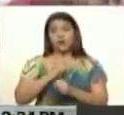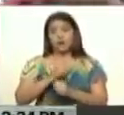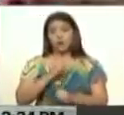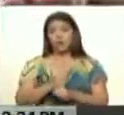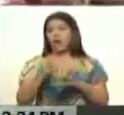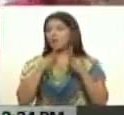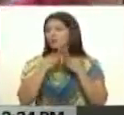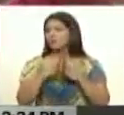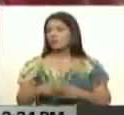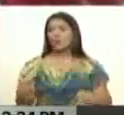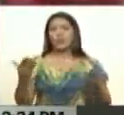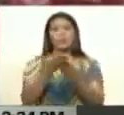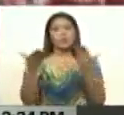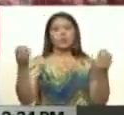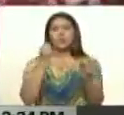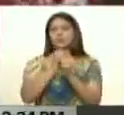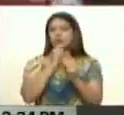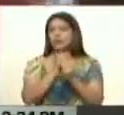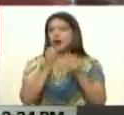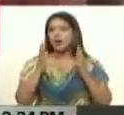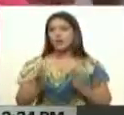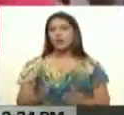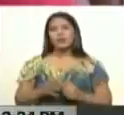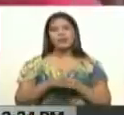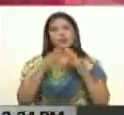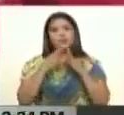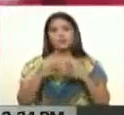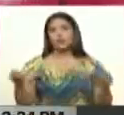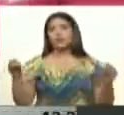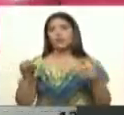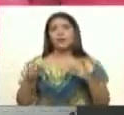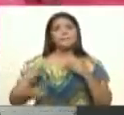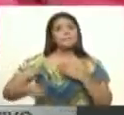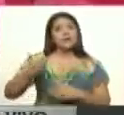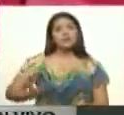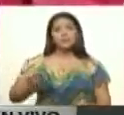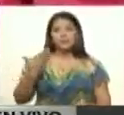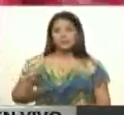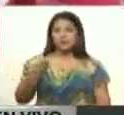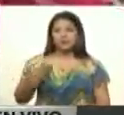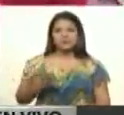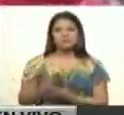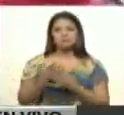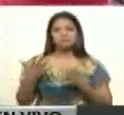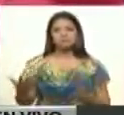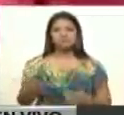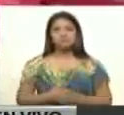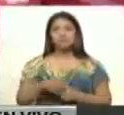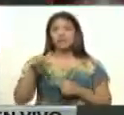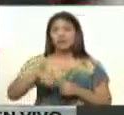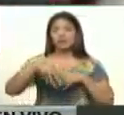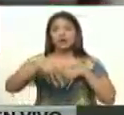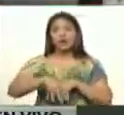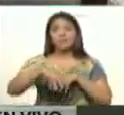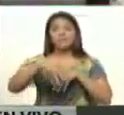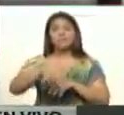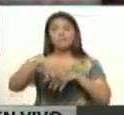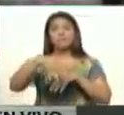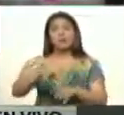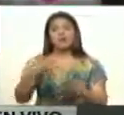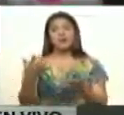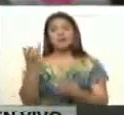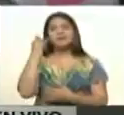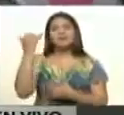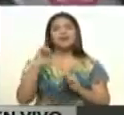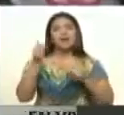a todos mis trabajadores, a todas mis empleadas, obreros. Y lo más importante de esto es que esta marcha es producto de la